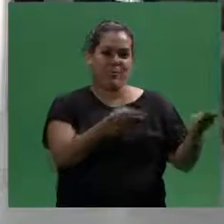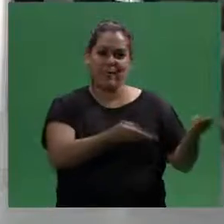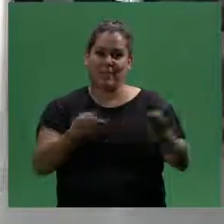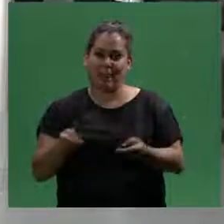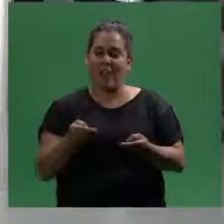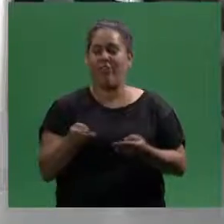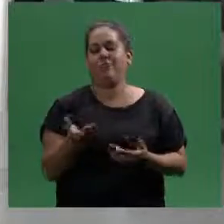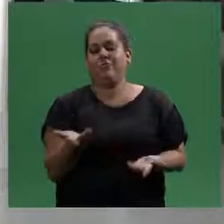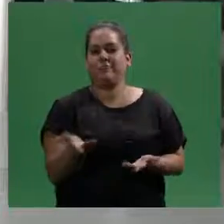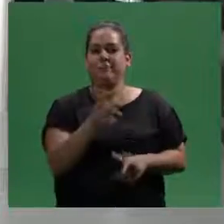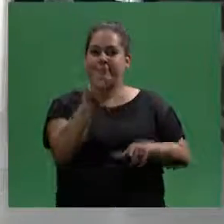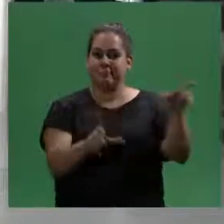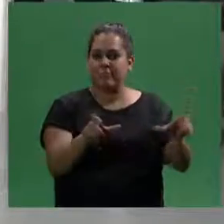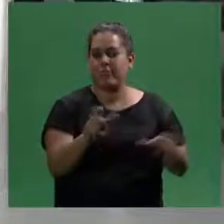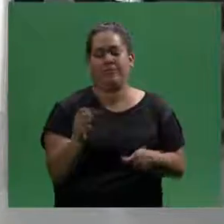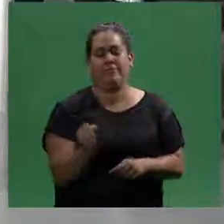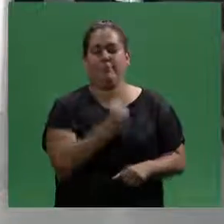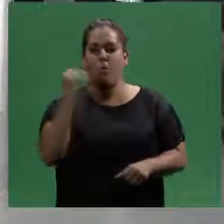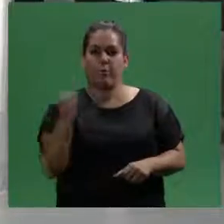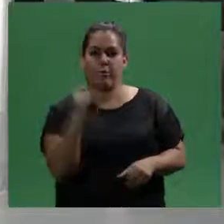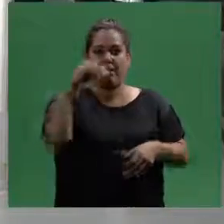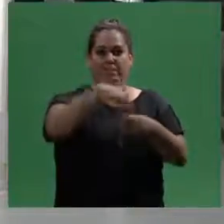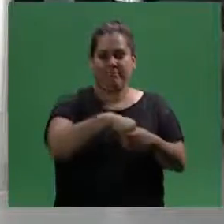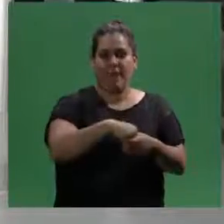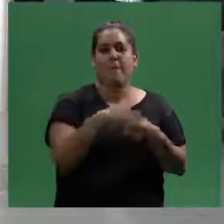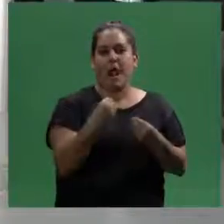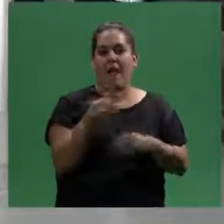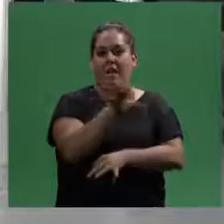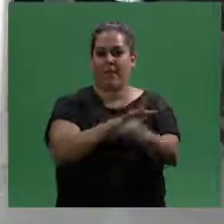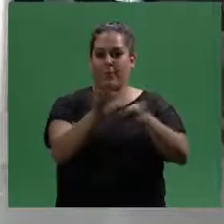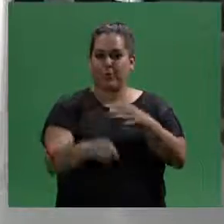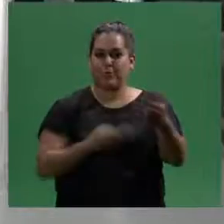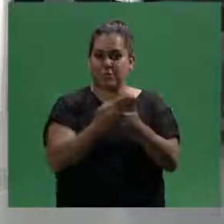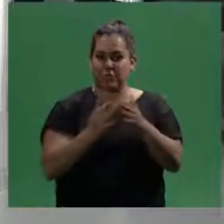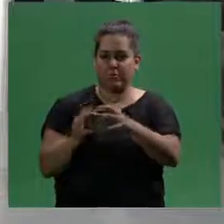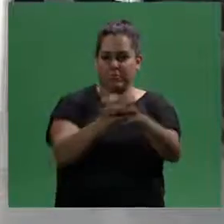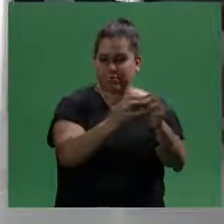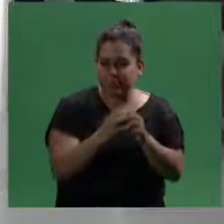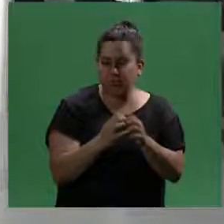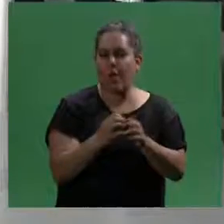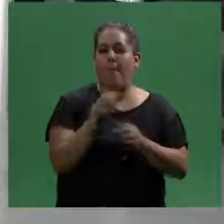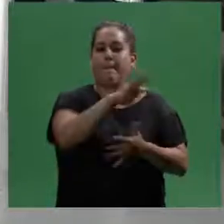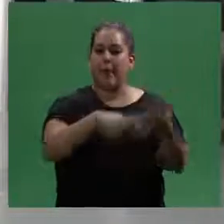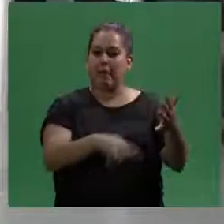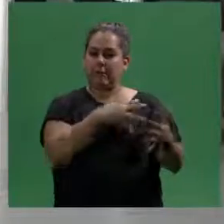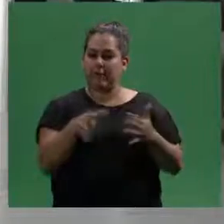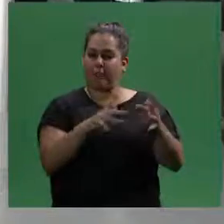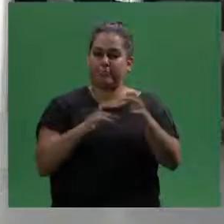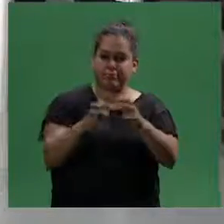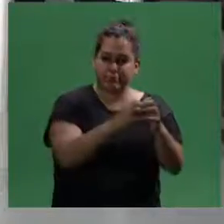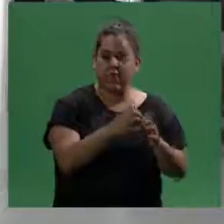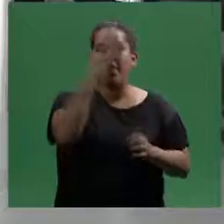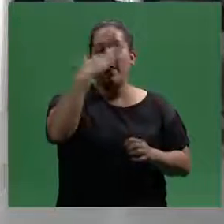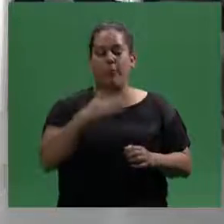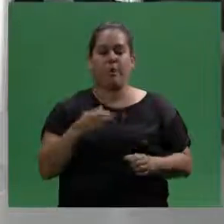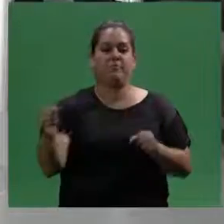de cada uno de esos sitios en donde luego los proyectos van a ser tratados, debatidos, planificados y